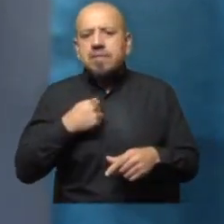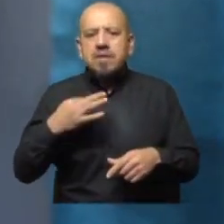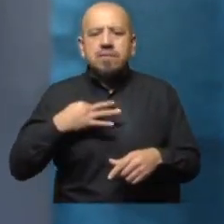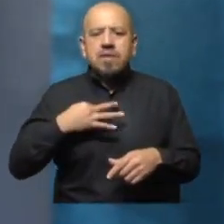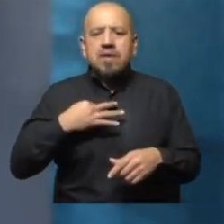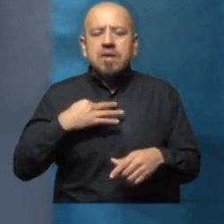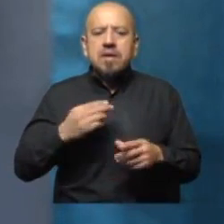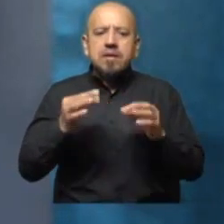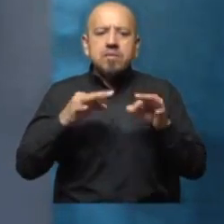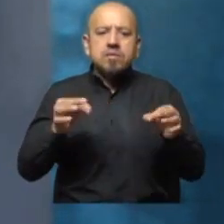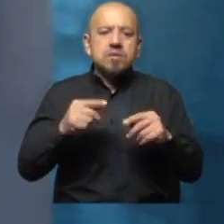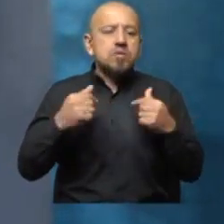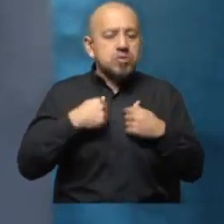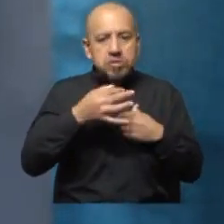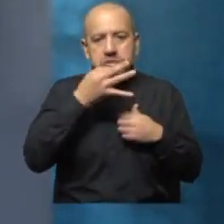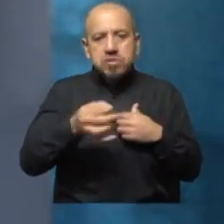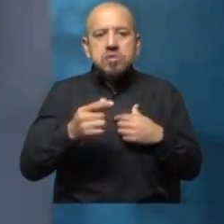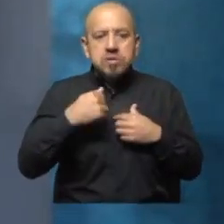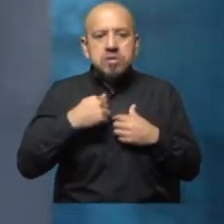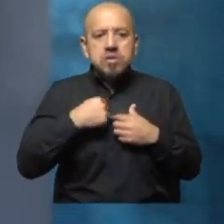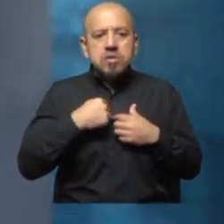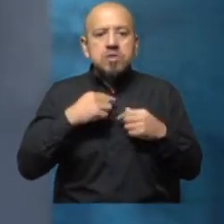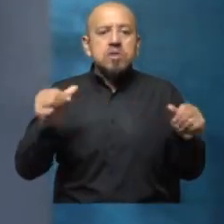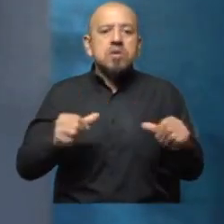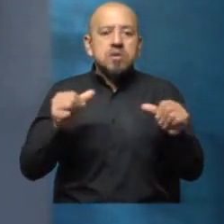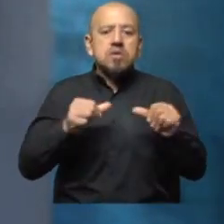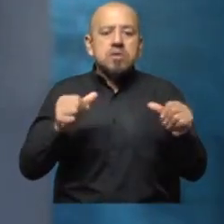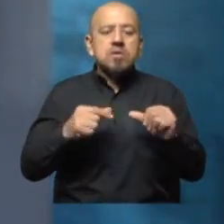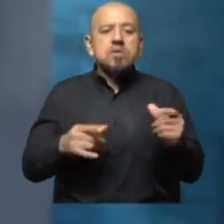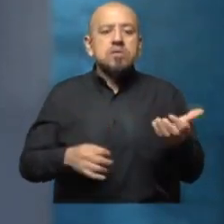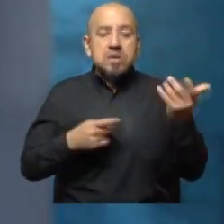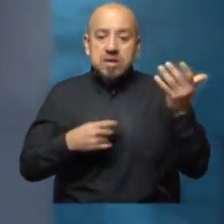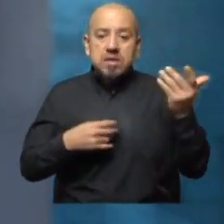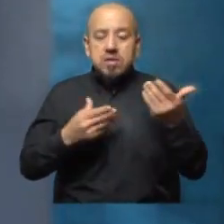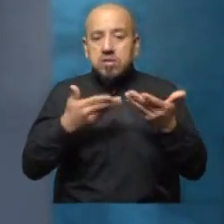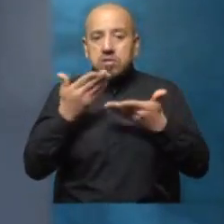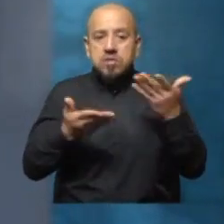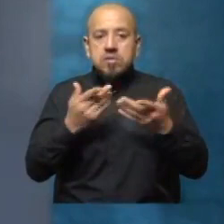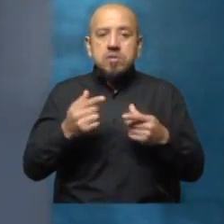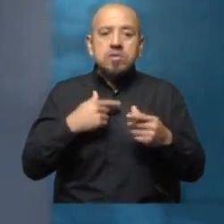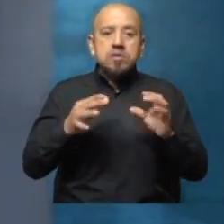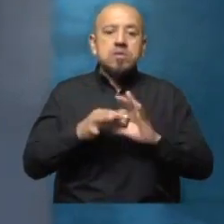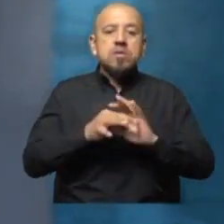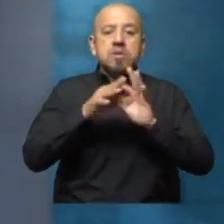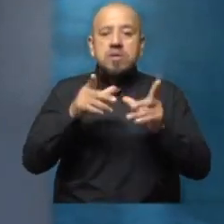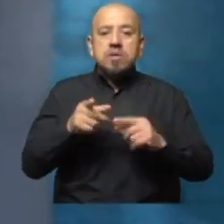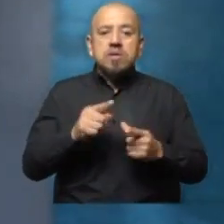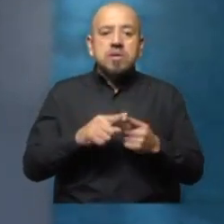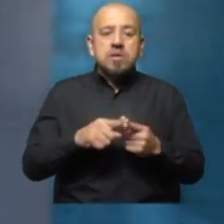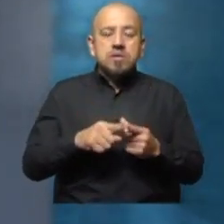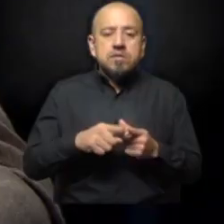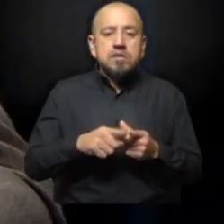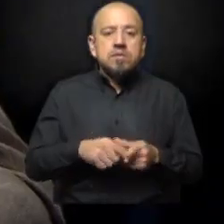ir a reivindicar eso estoy viendo lo que aunque está cantando un mondino pero que libertad experimente realmente